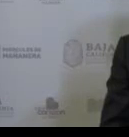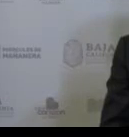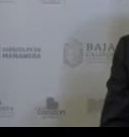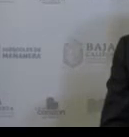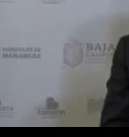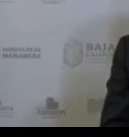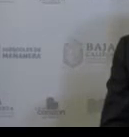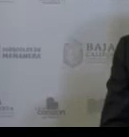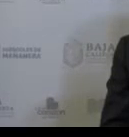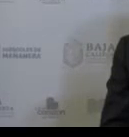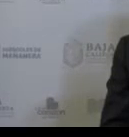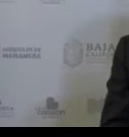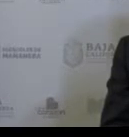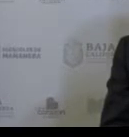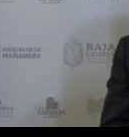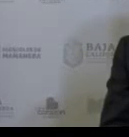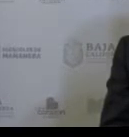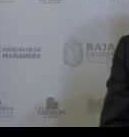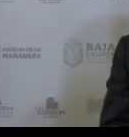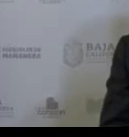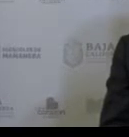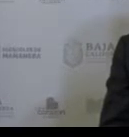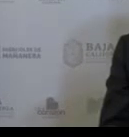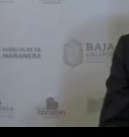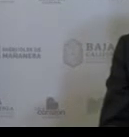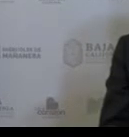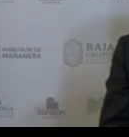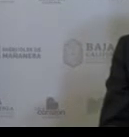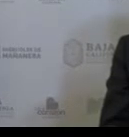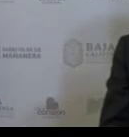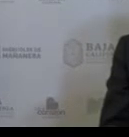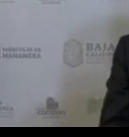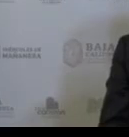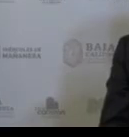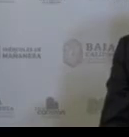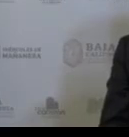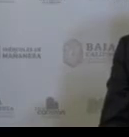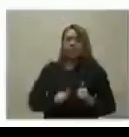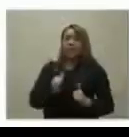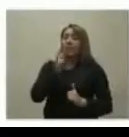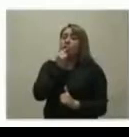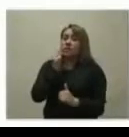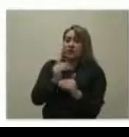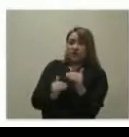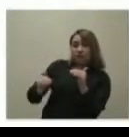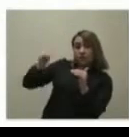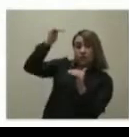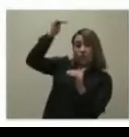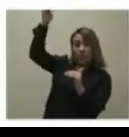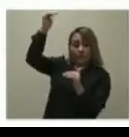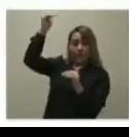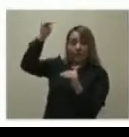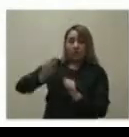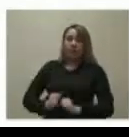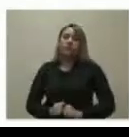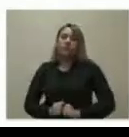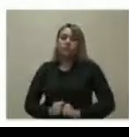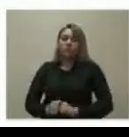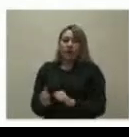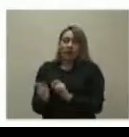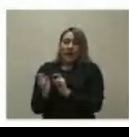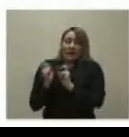competencia y autonomía que corresponde a la Fiscalía General del Estado, hemos acordado establecer la